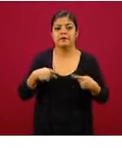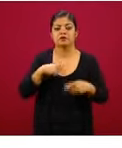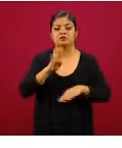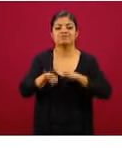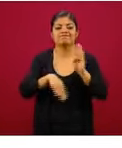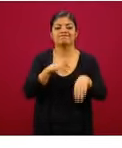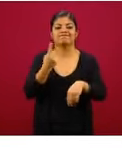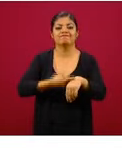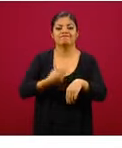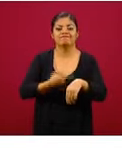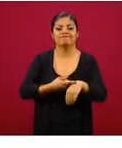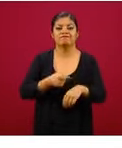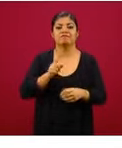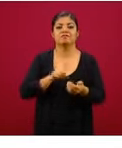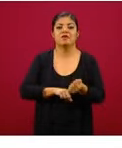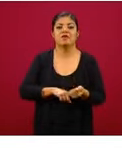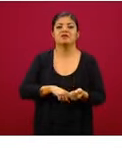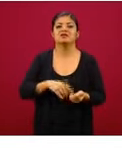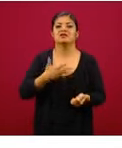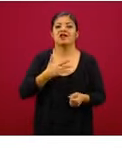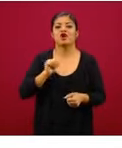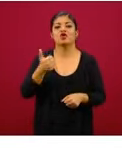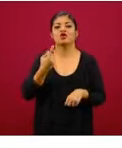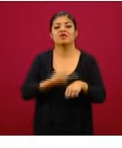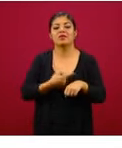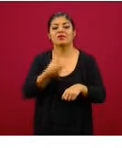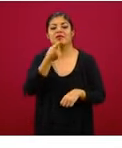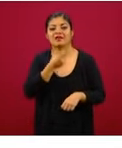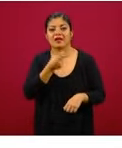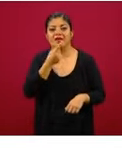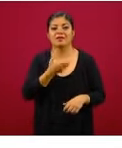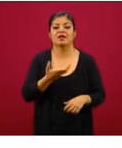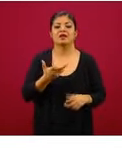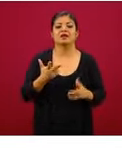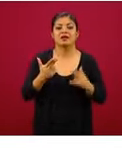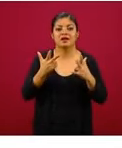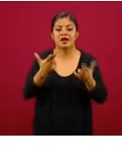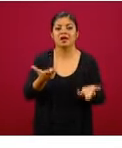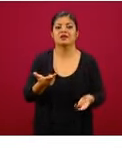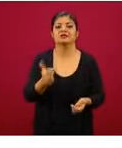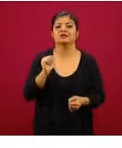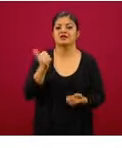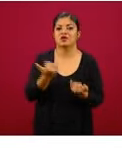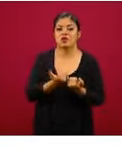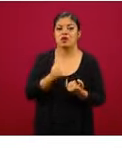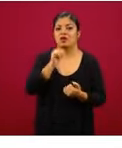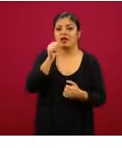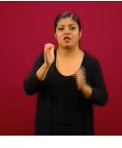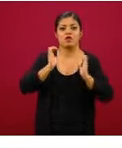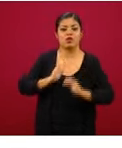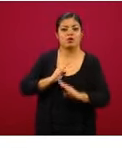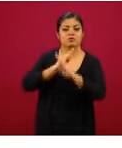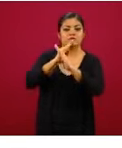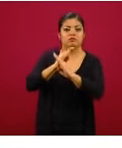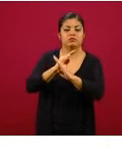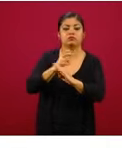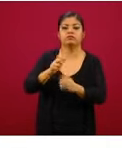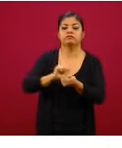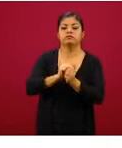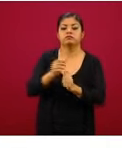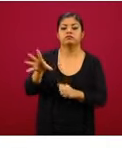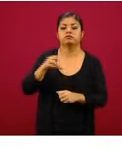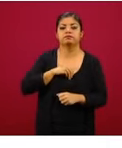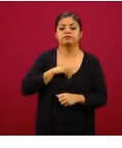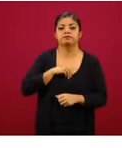estas enfermedades crónico-degenerativas y otras de tipo inmunológico, que también contribuyen a que las personas se